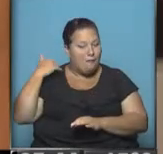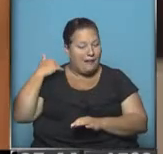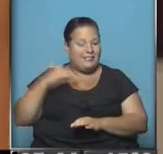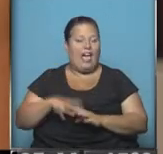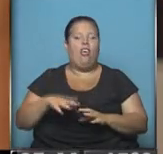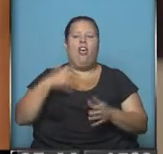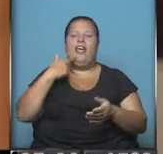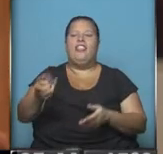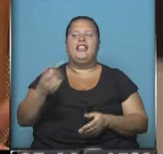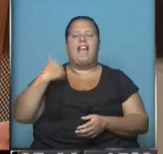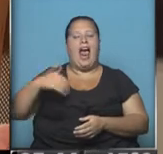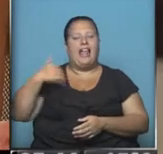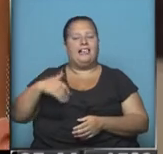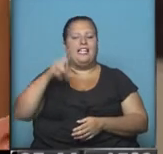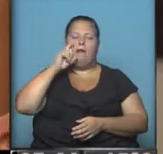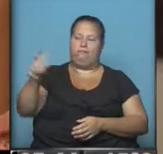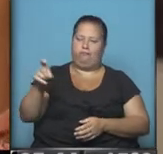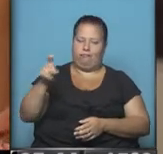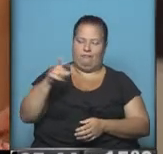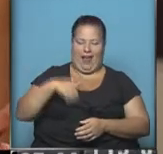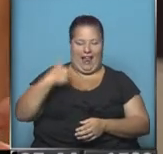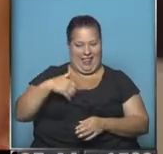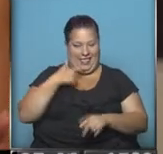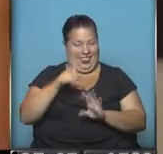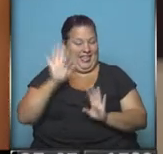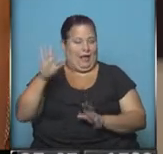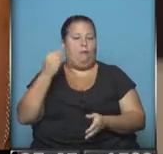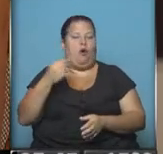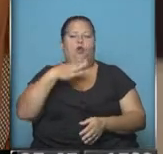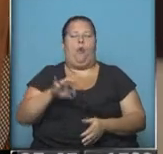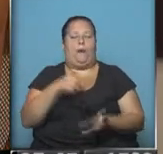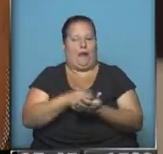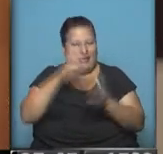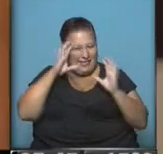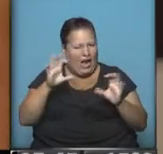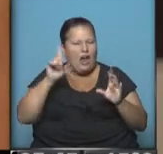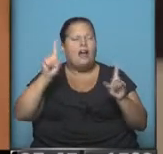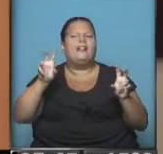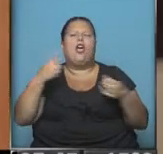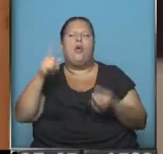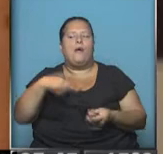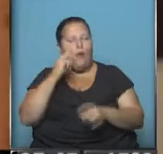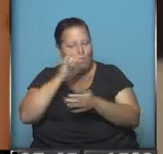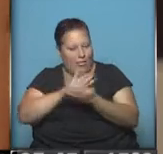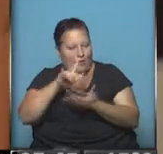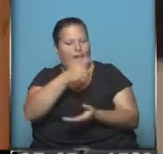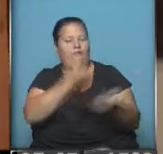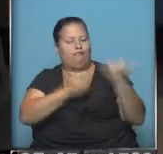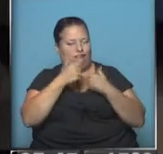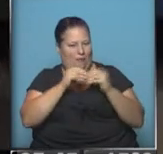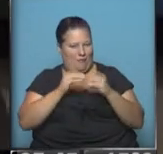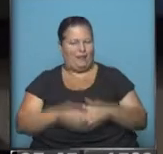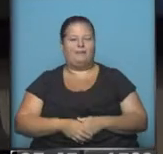termine nos habían declarado en desacato a la república argentina porque quiero recordar las causas no porque siempre es bueno raúl dellatorre con